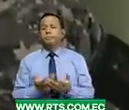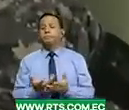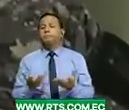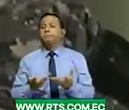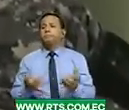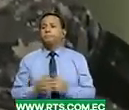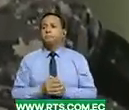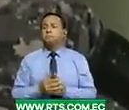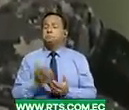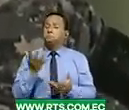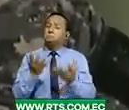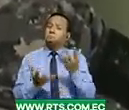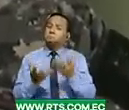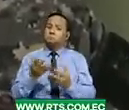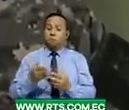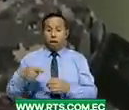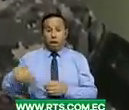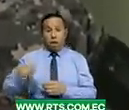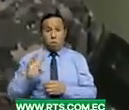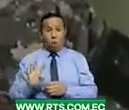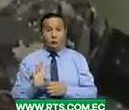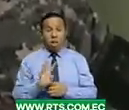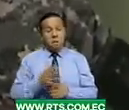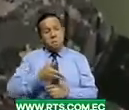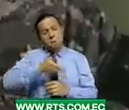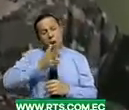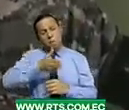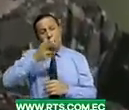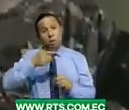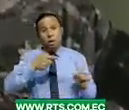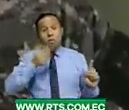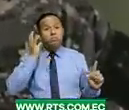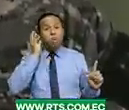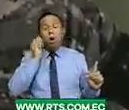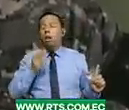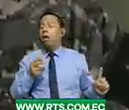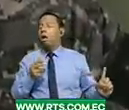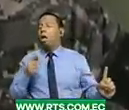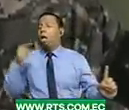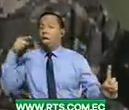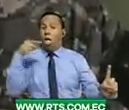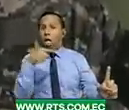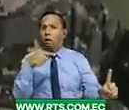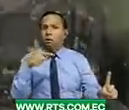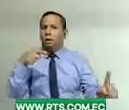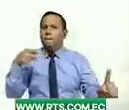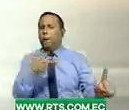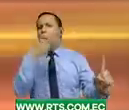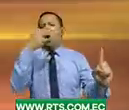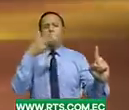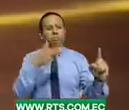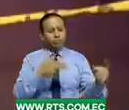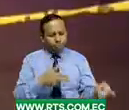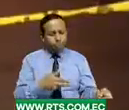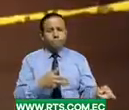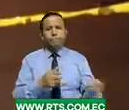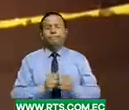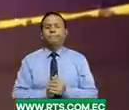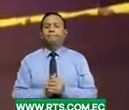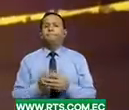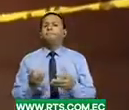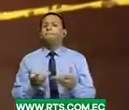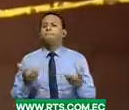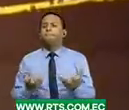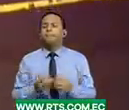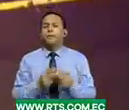en que de lo que comenzaron a disparar, ella atravesó el lugar, pero no era el objetivo de los delincuentes. Mientras tanto,